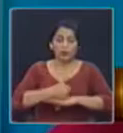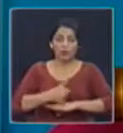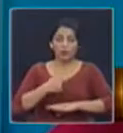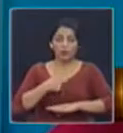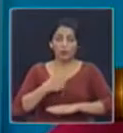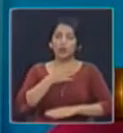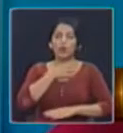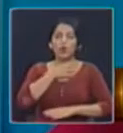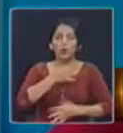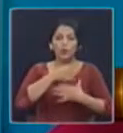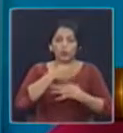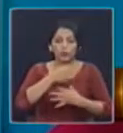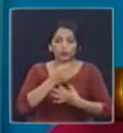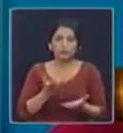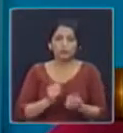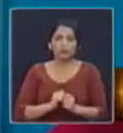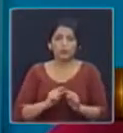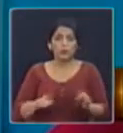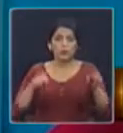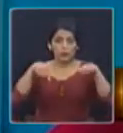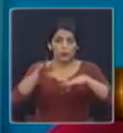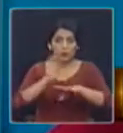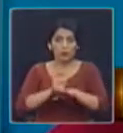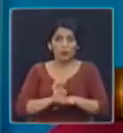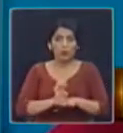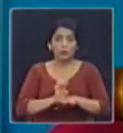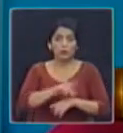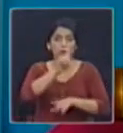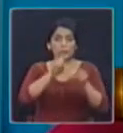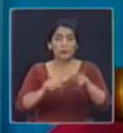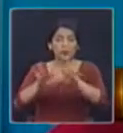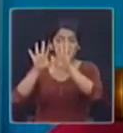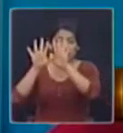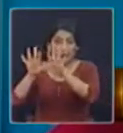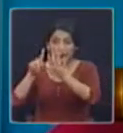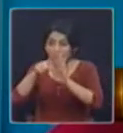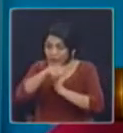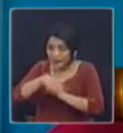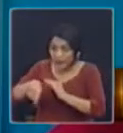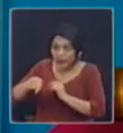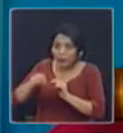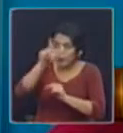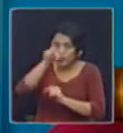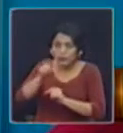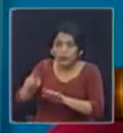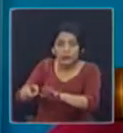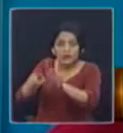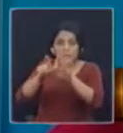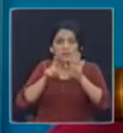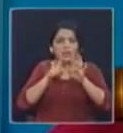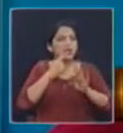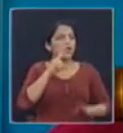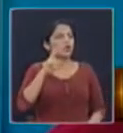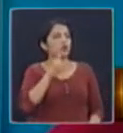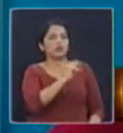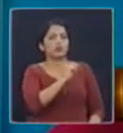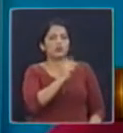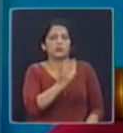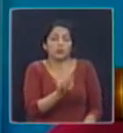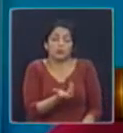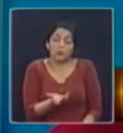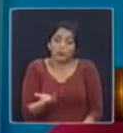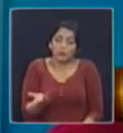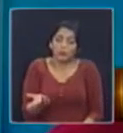ecuatorianos no votó por el proyecto político de Alianza País. Lo que pasa es que en la Asamblea Nacional el método de asignación de